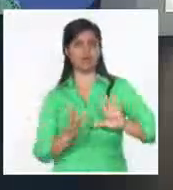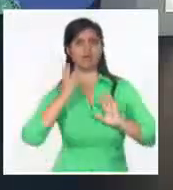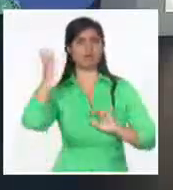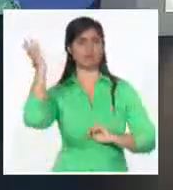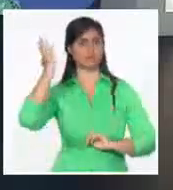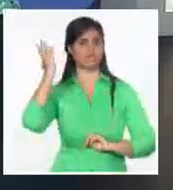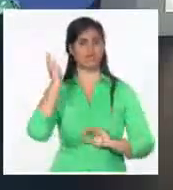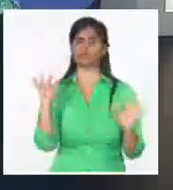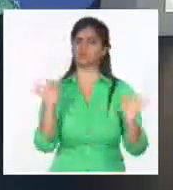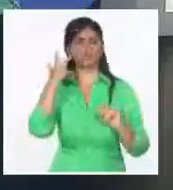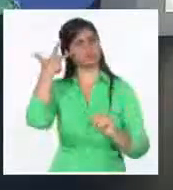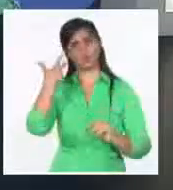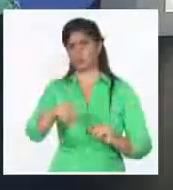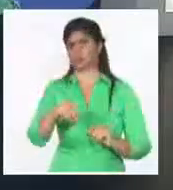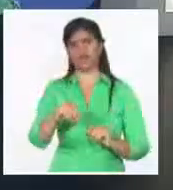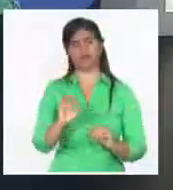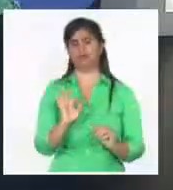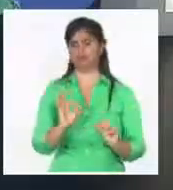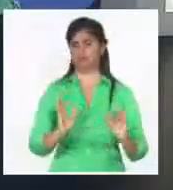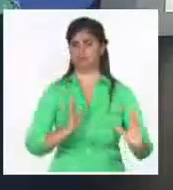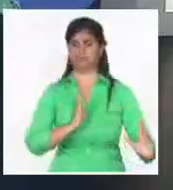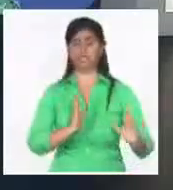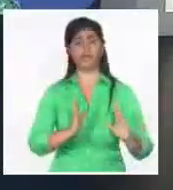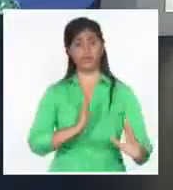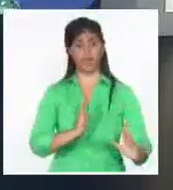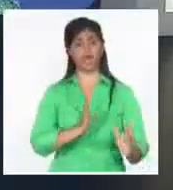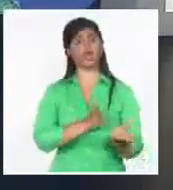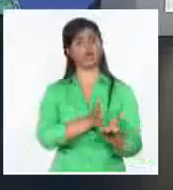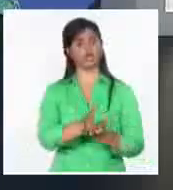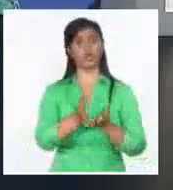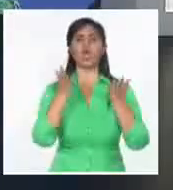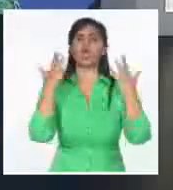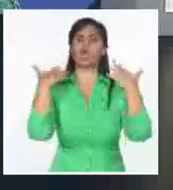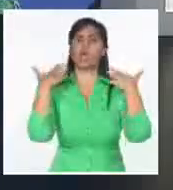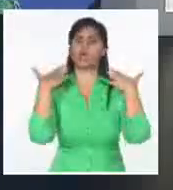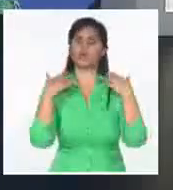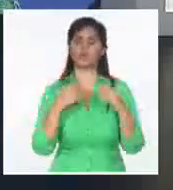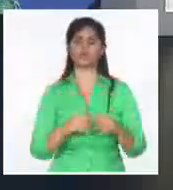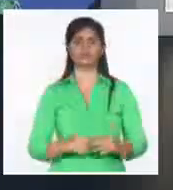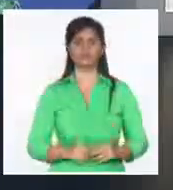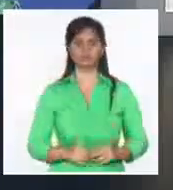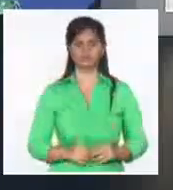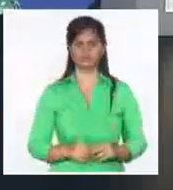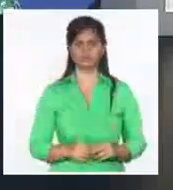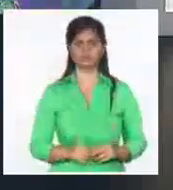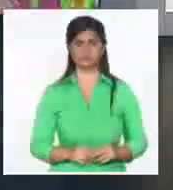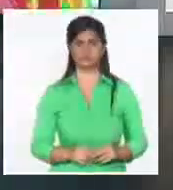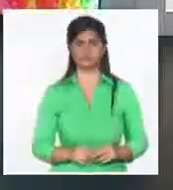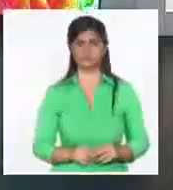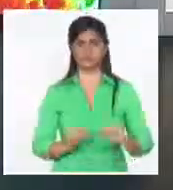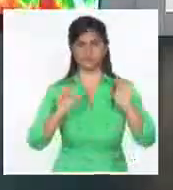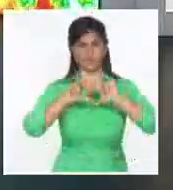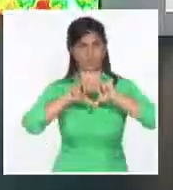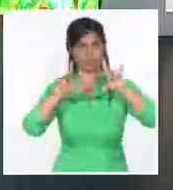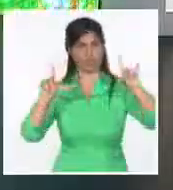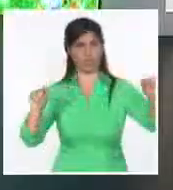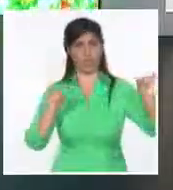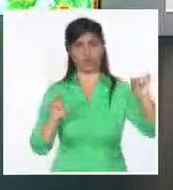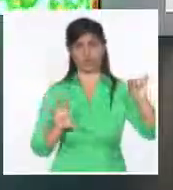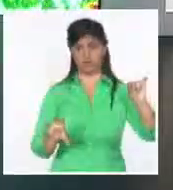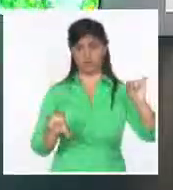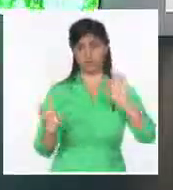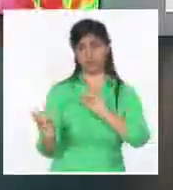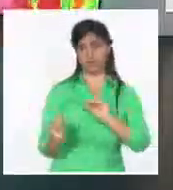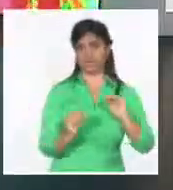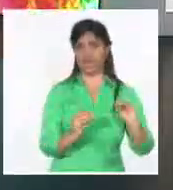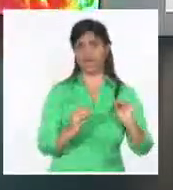todavía la temporada que entra en su último mes tiene algo que darnos por delante. Mientras tanto, se mantiene la combinación de estos sistemas produciendo lluvias hacia